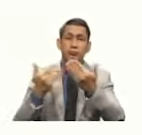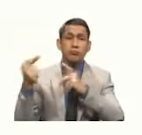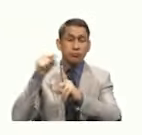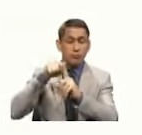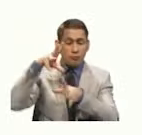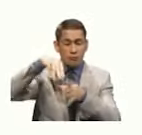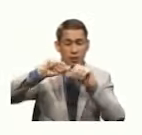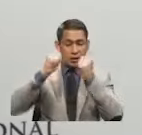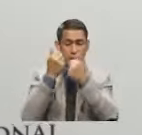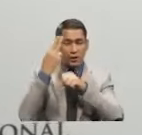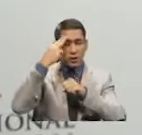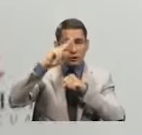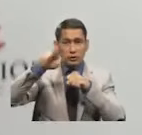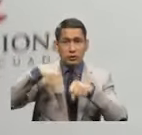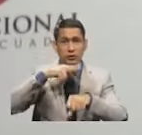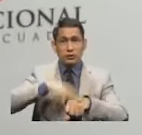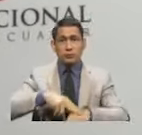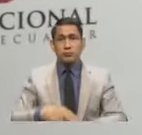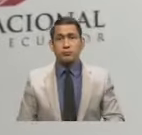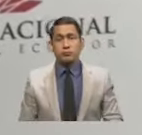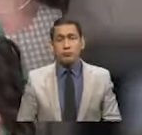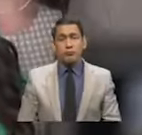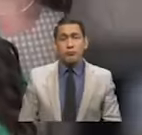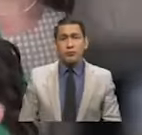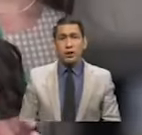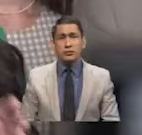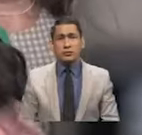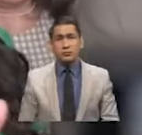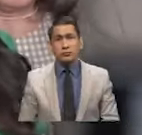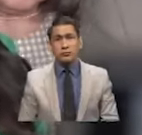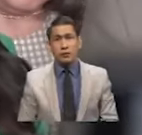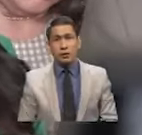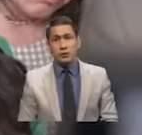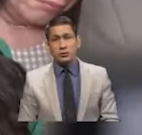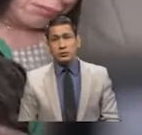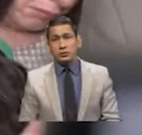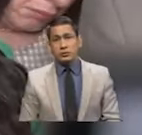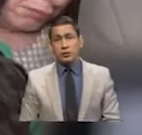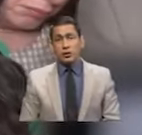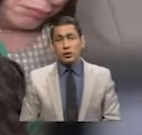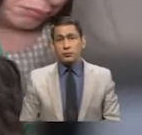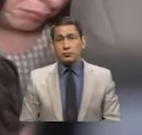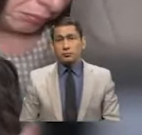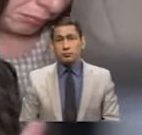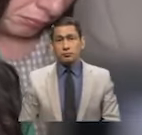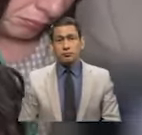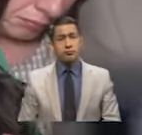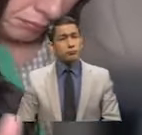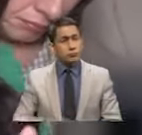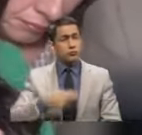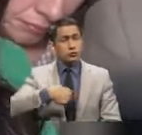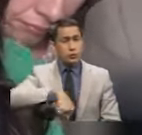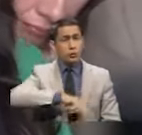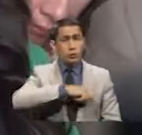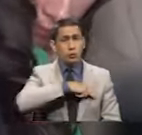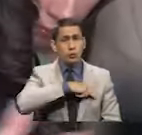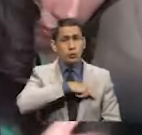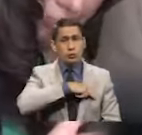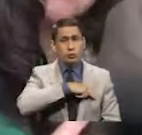sea invitado, dijeron. Pues será investigado. No tenemos absolutamente no por qué hacerlo. No tenemos